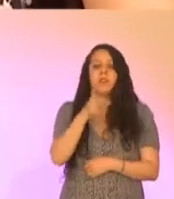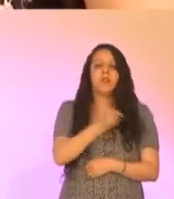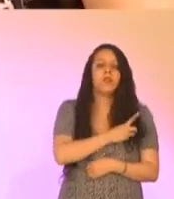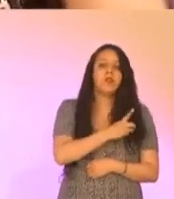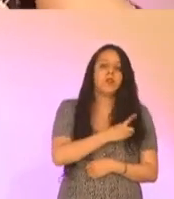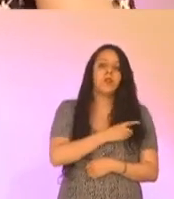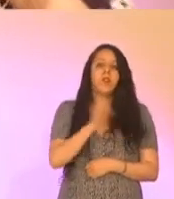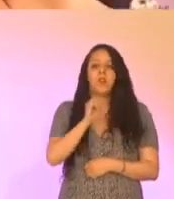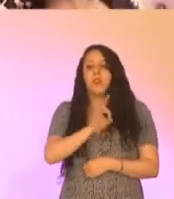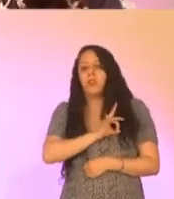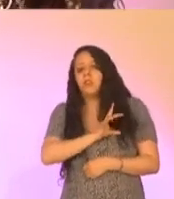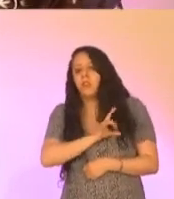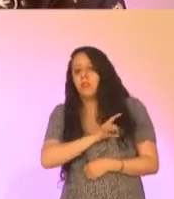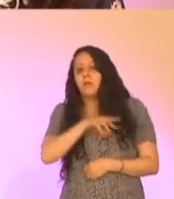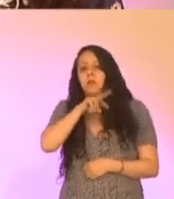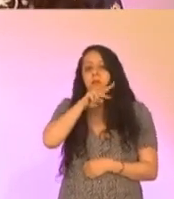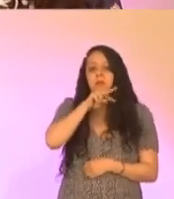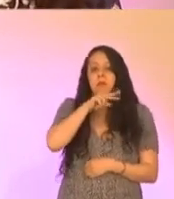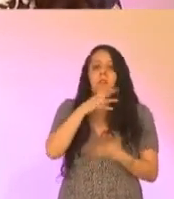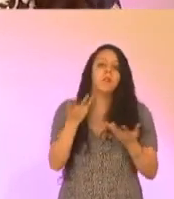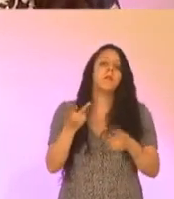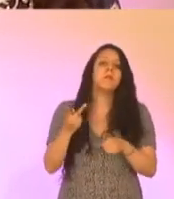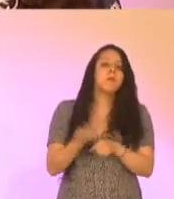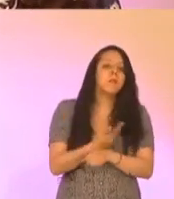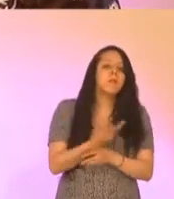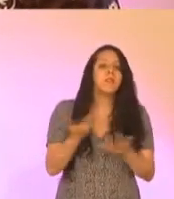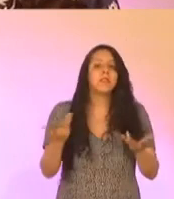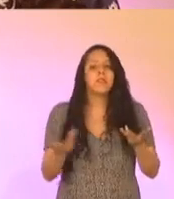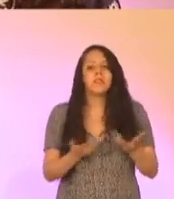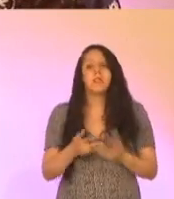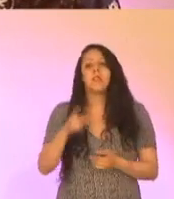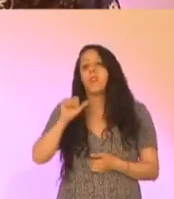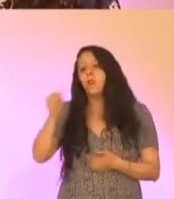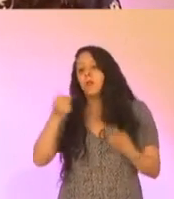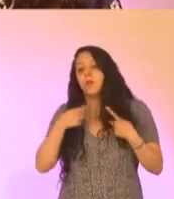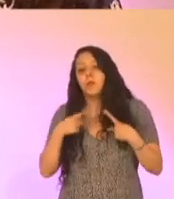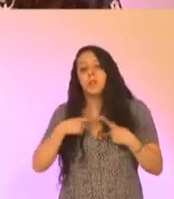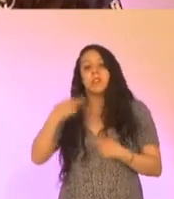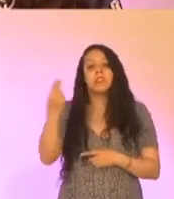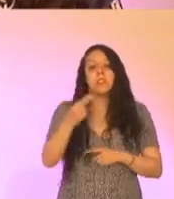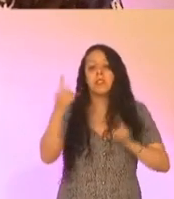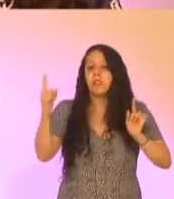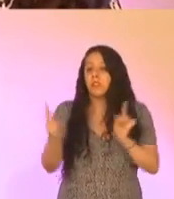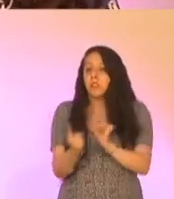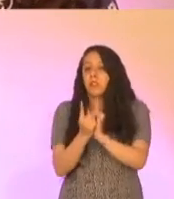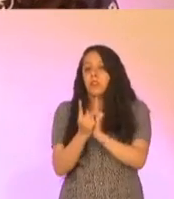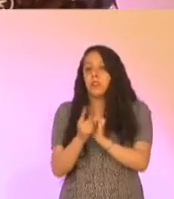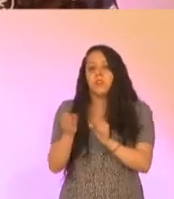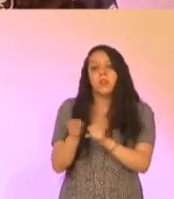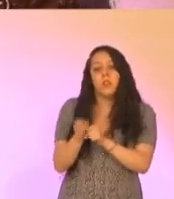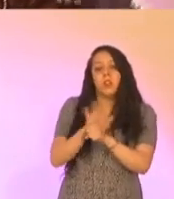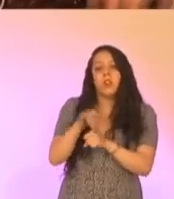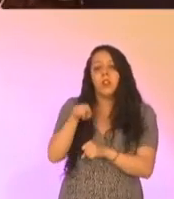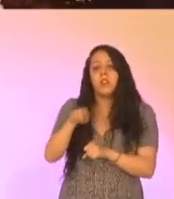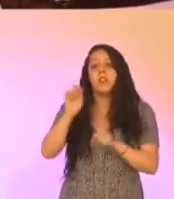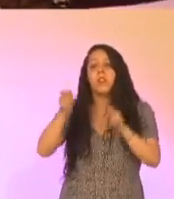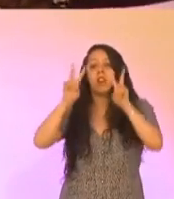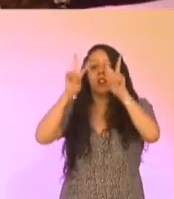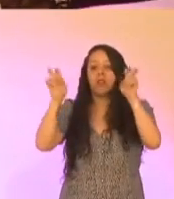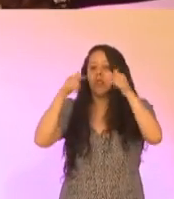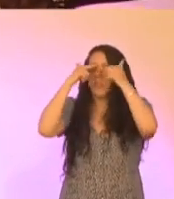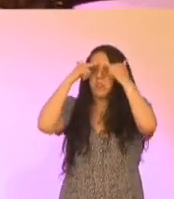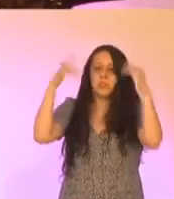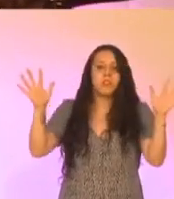que necesitabas no necesitabas hablar con otras personas que no de cosas que no fueran la pandemia no de cosas que no fueran estadísticas de